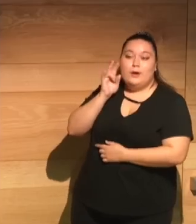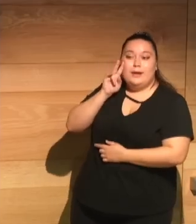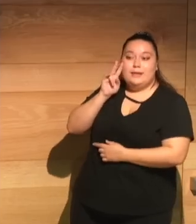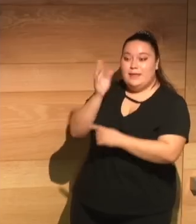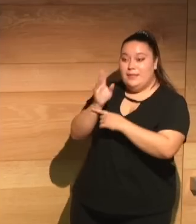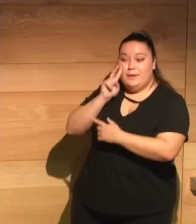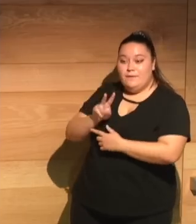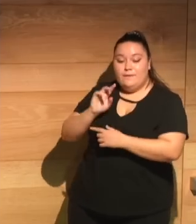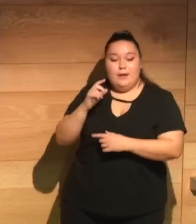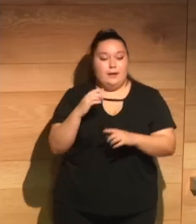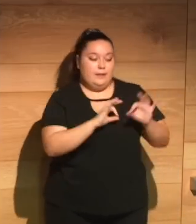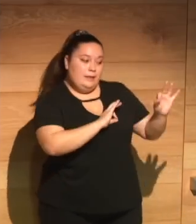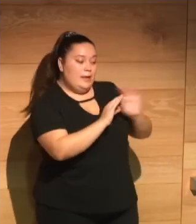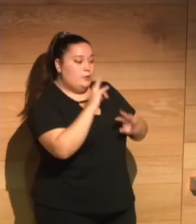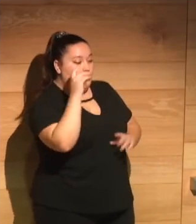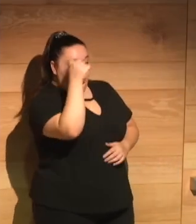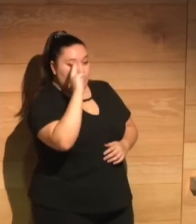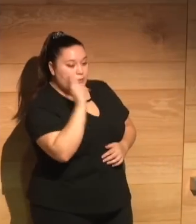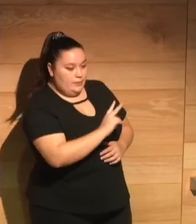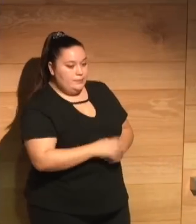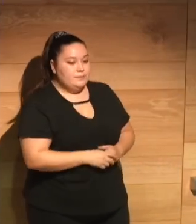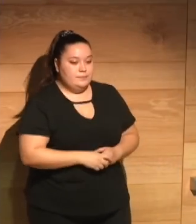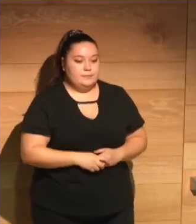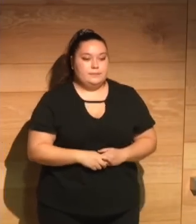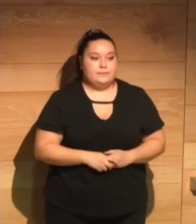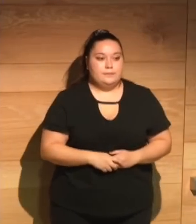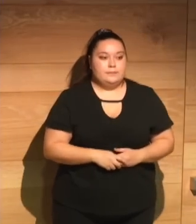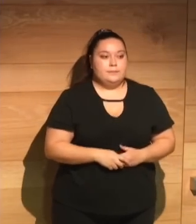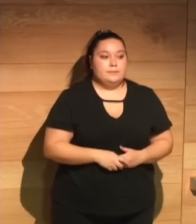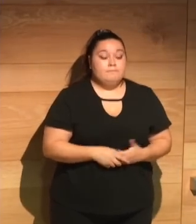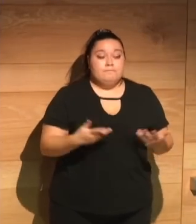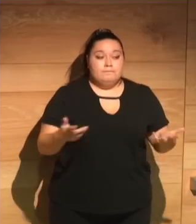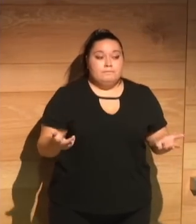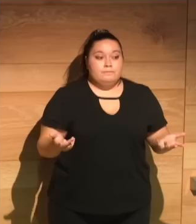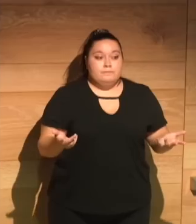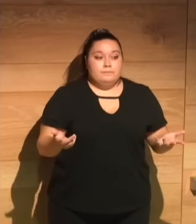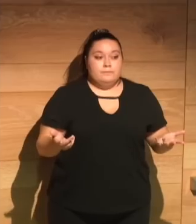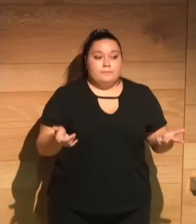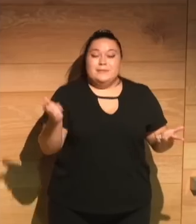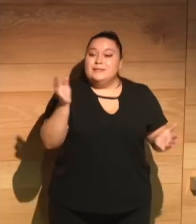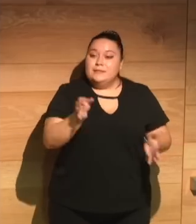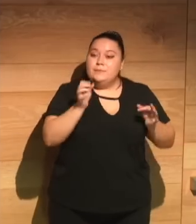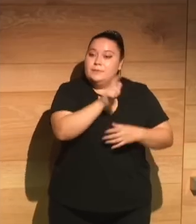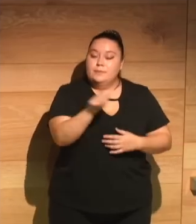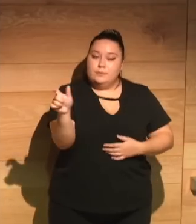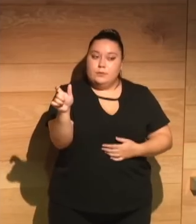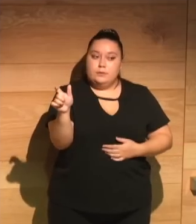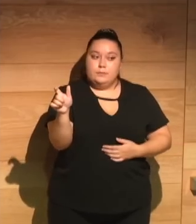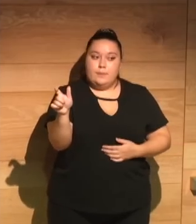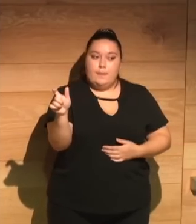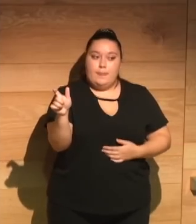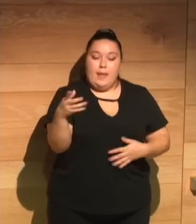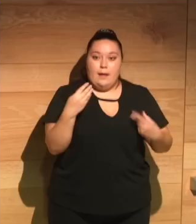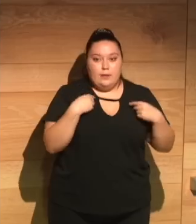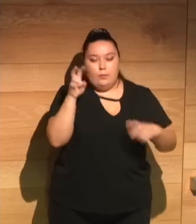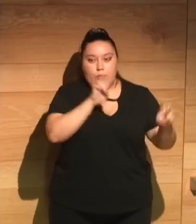Pues esto, de ahí puedo sacar una conclusión que no se me ocurre. La idea que subyace en todo esto es que siempre hay gente que se busca la